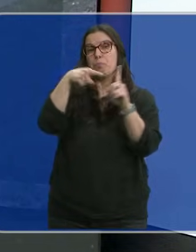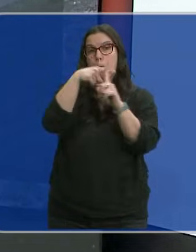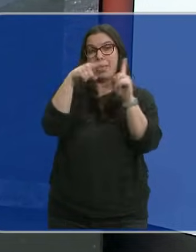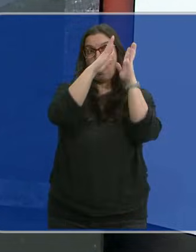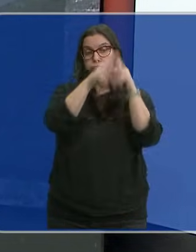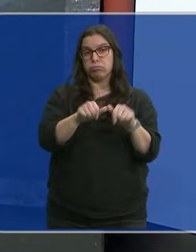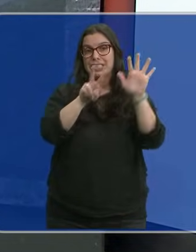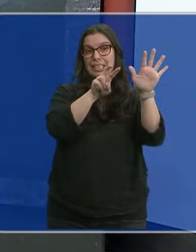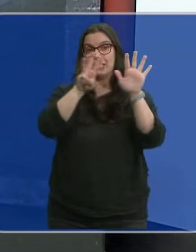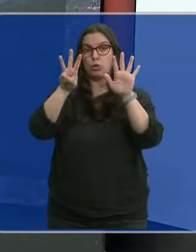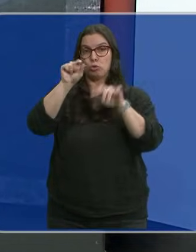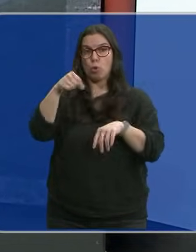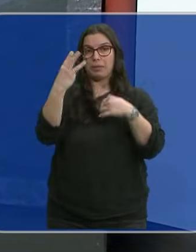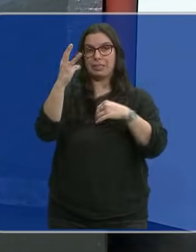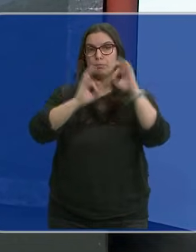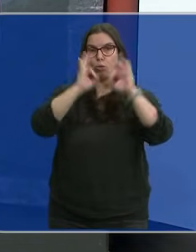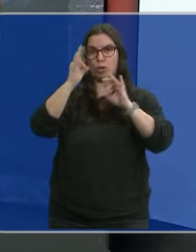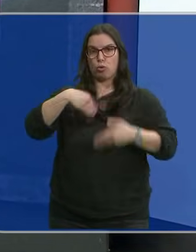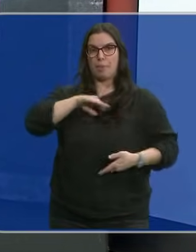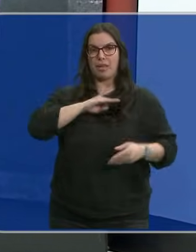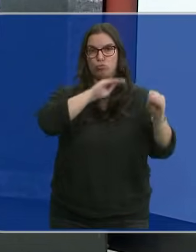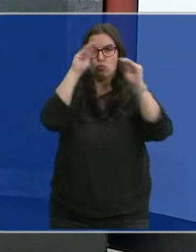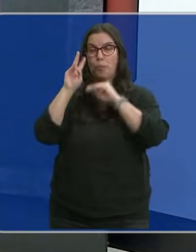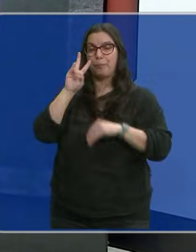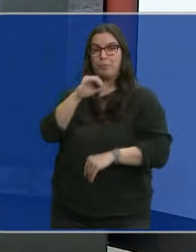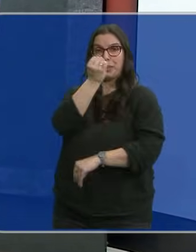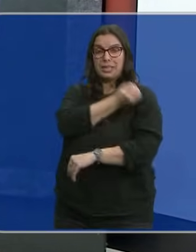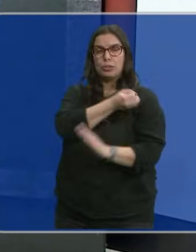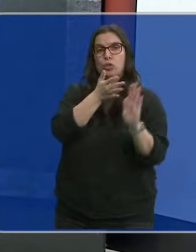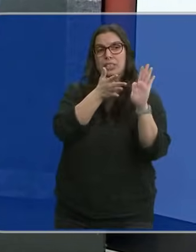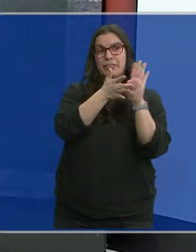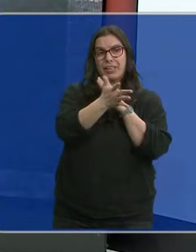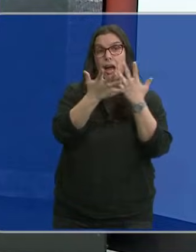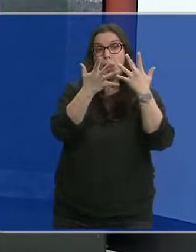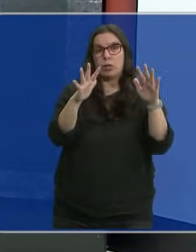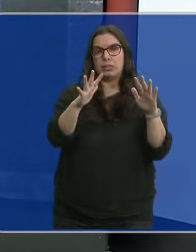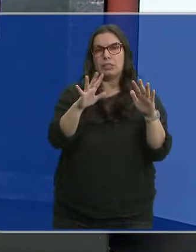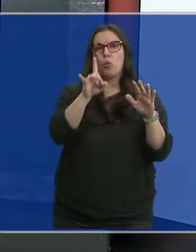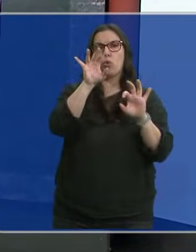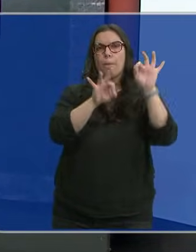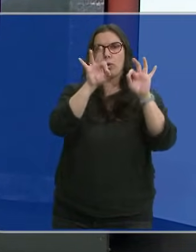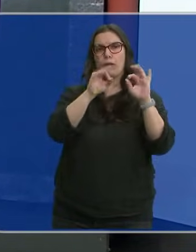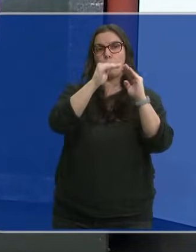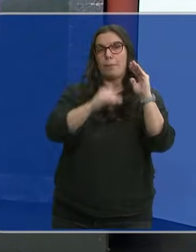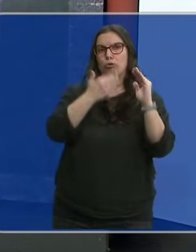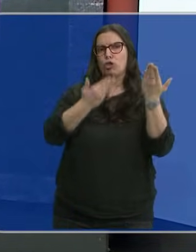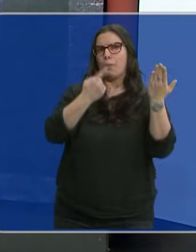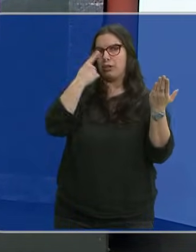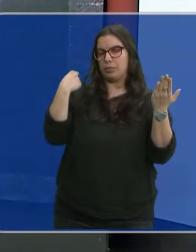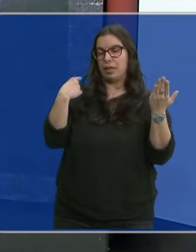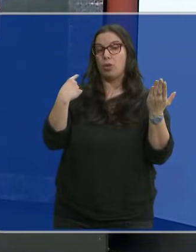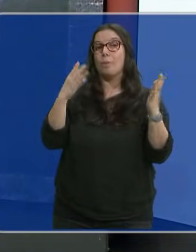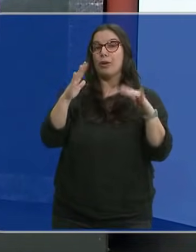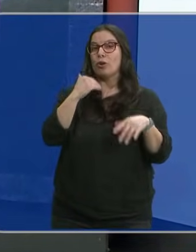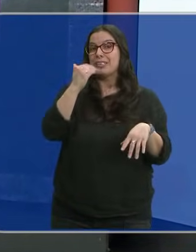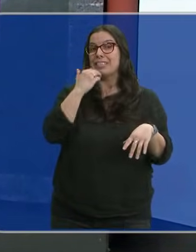al 78,3% de su capacidad. Este registro se sitúa aún así un punto por debajo de la media de hace tan solo un año,